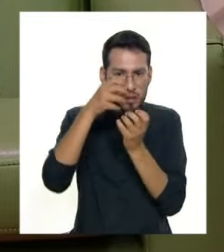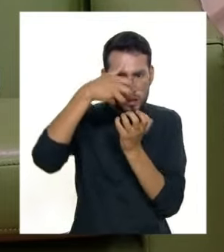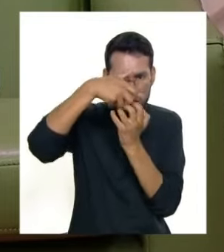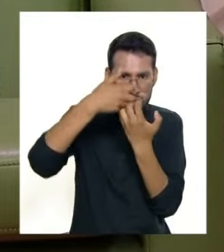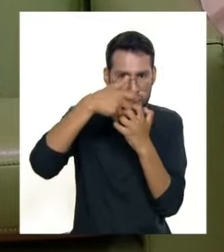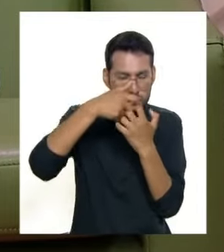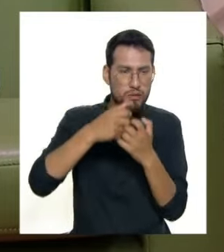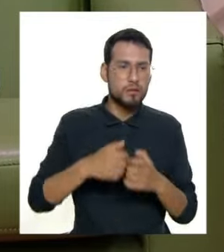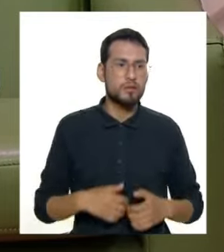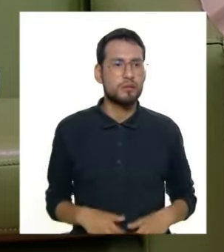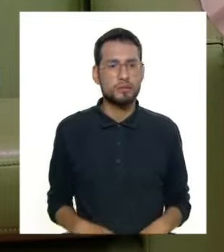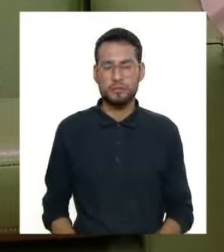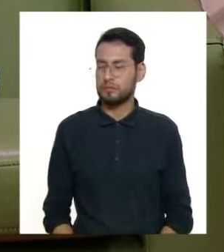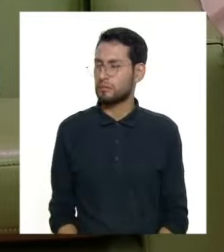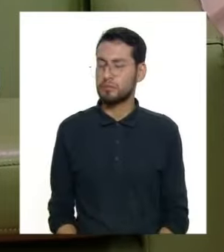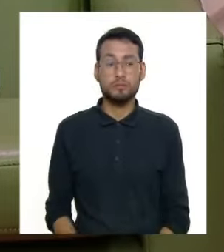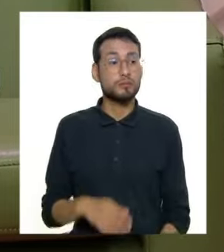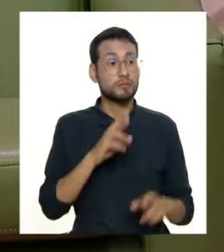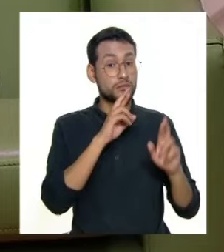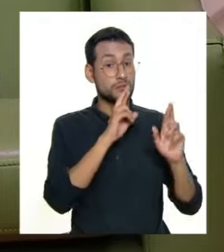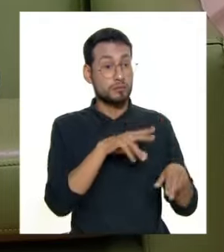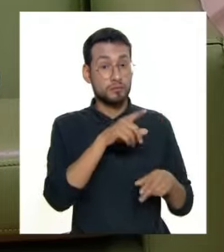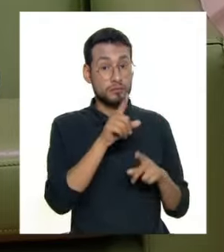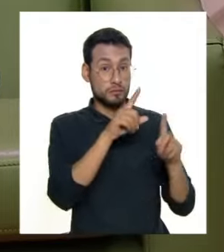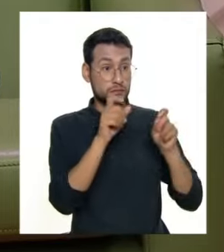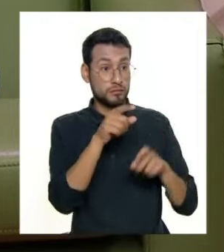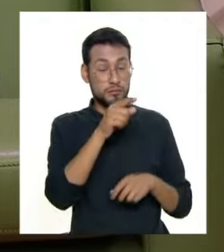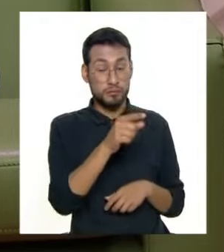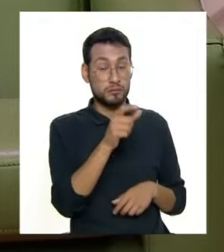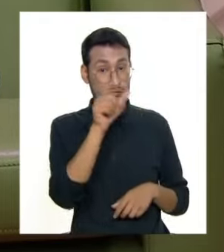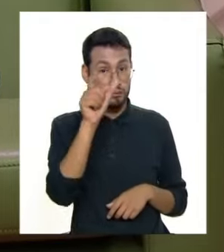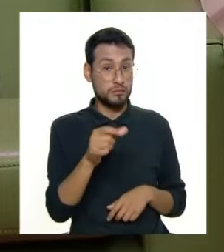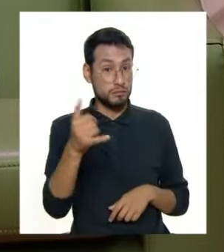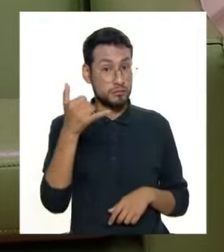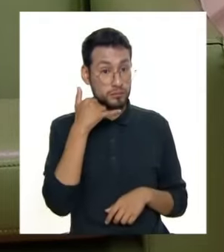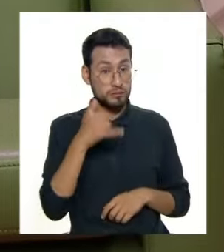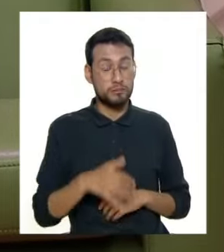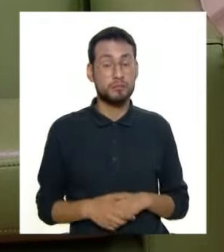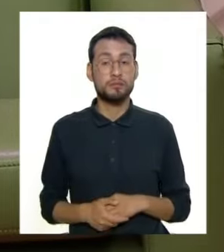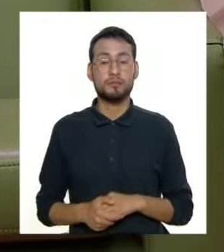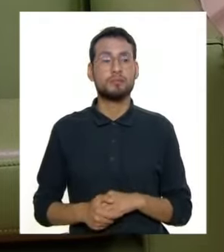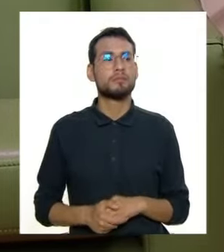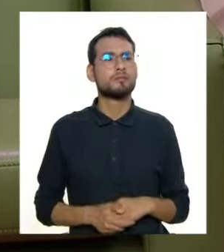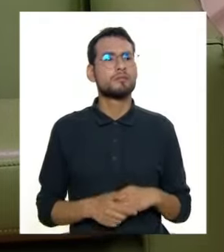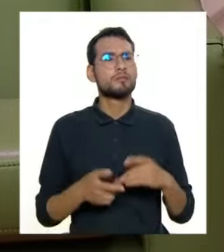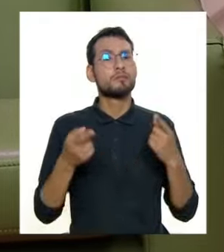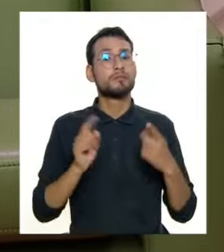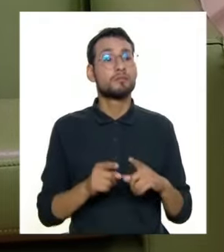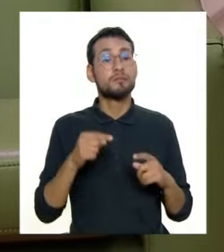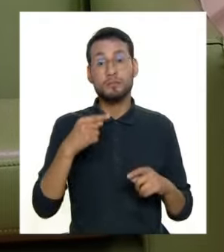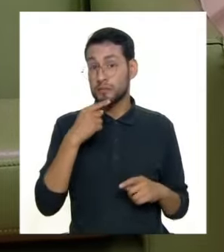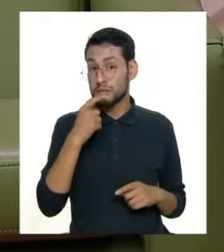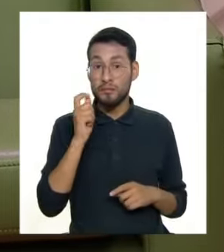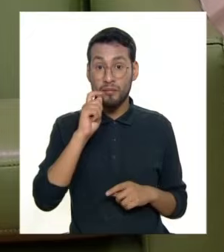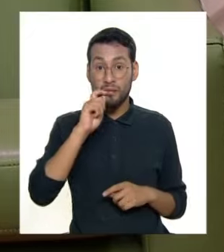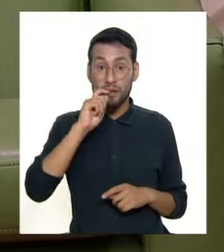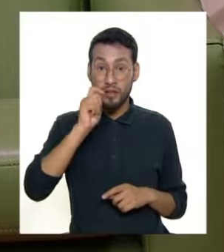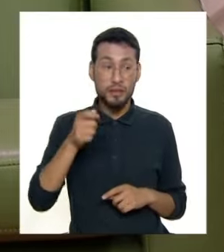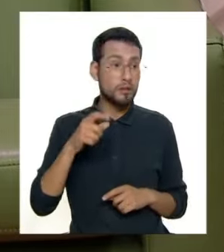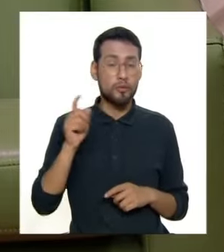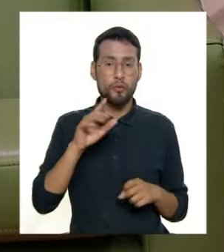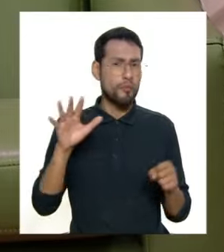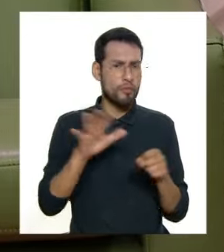equilibrio funcional, ¿no? Sí, para responder un poquito a la pregunta de la persona que llamó, cuando nos retiran los dientes, no nos